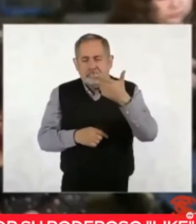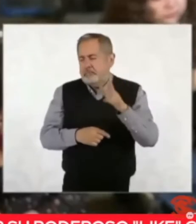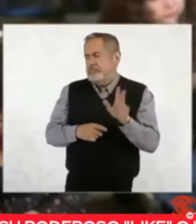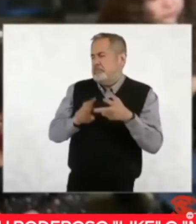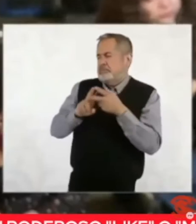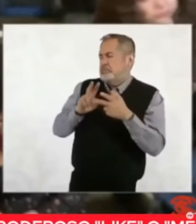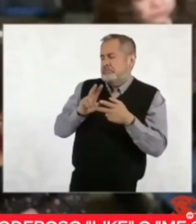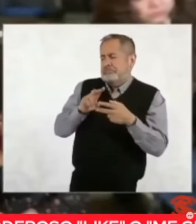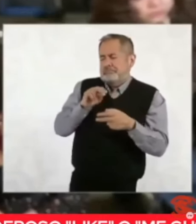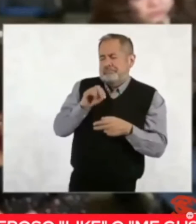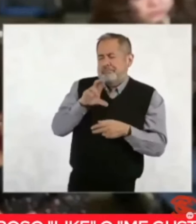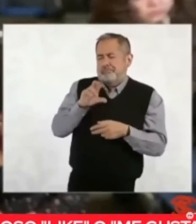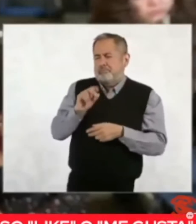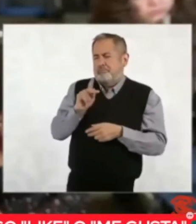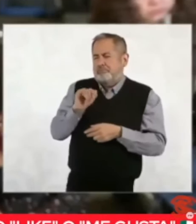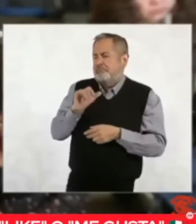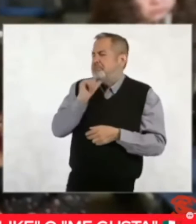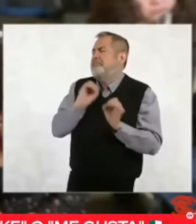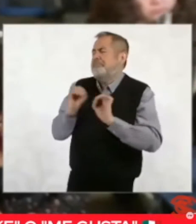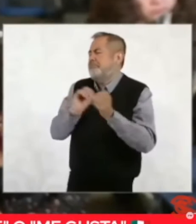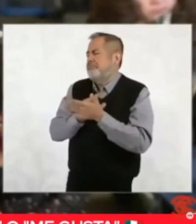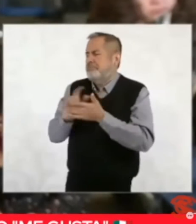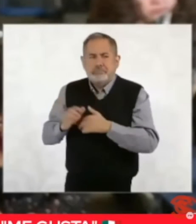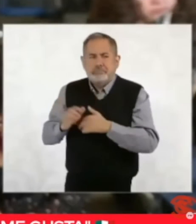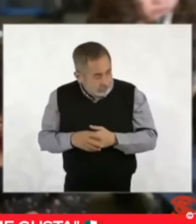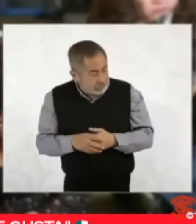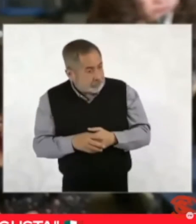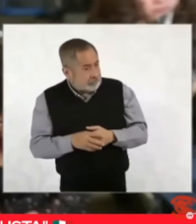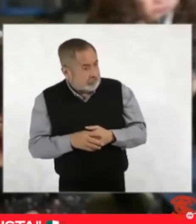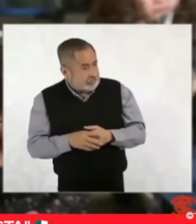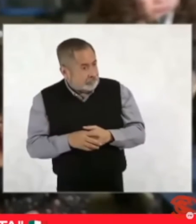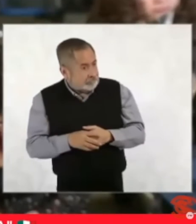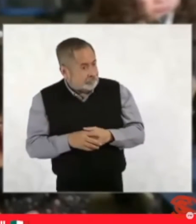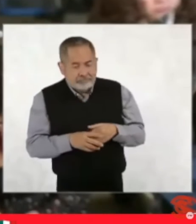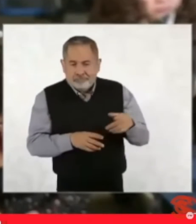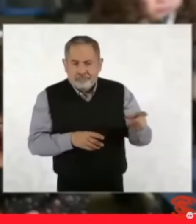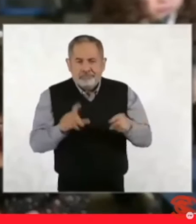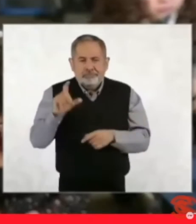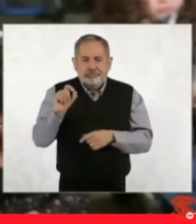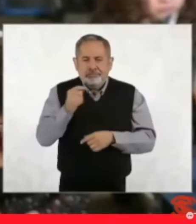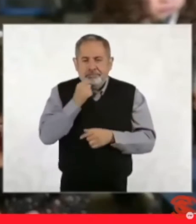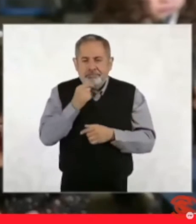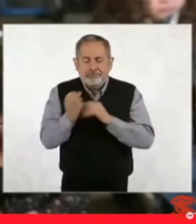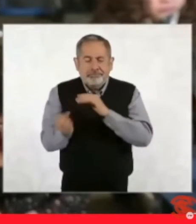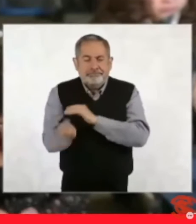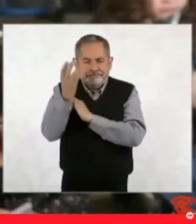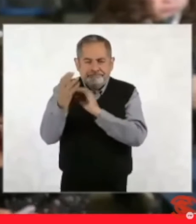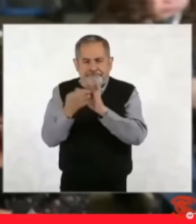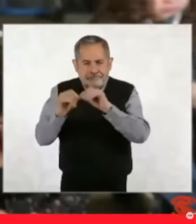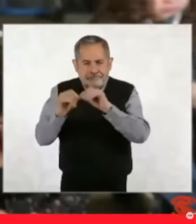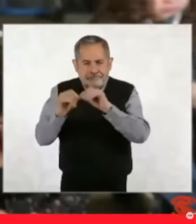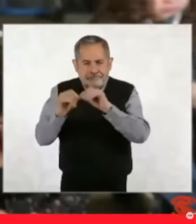los materiales que se publicaron más de 20 minutos y ni modo que esto pues lo vayan a pasar en TV Azteca. Entonces me